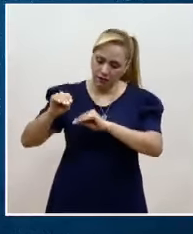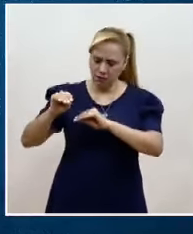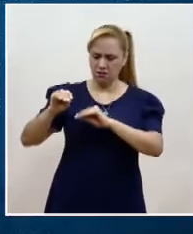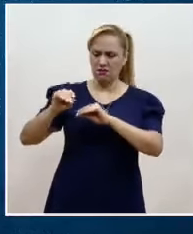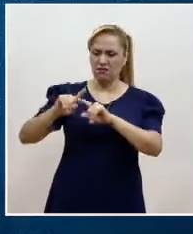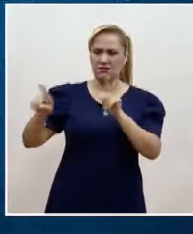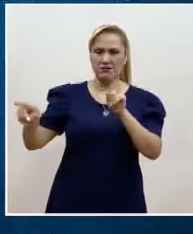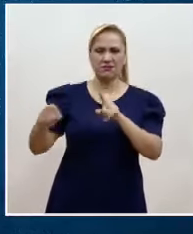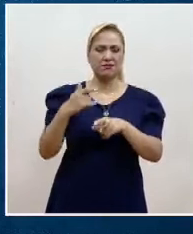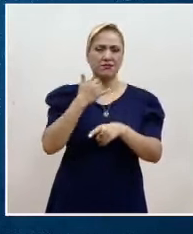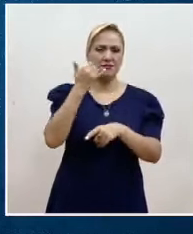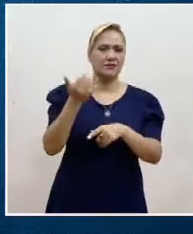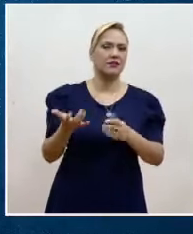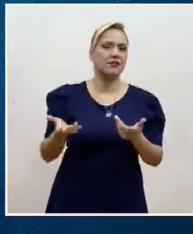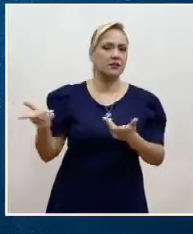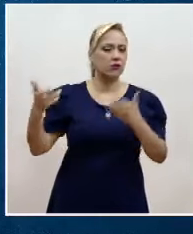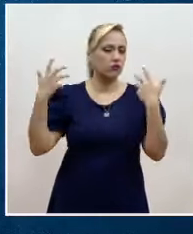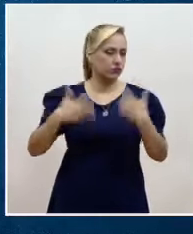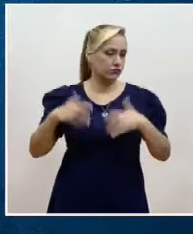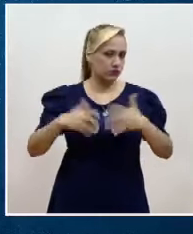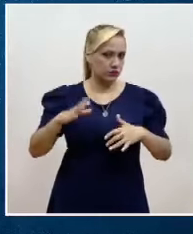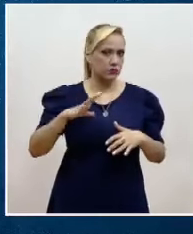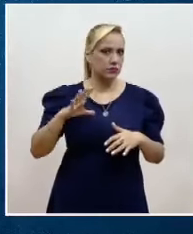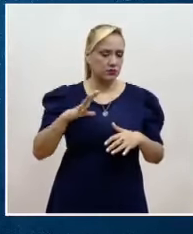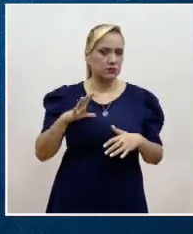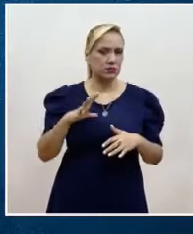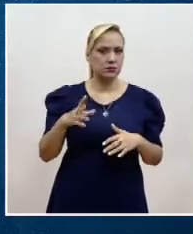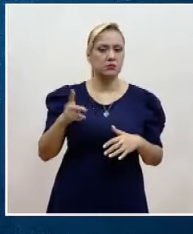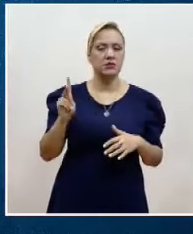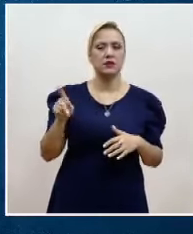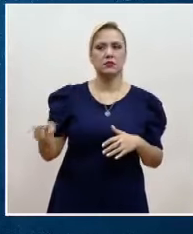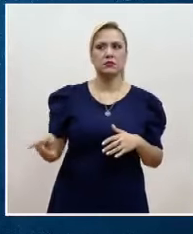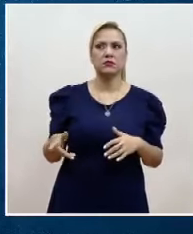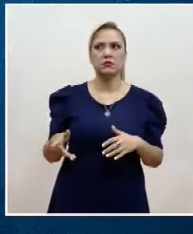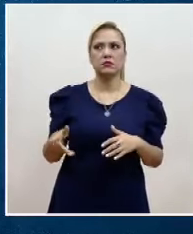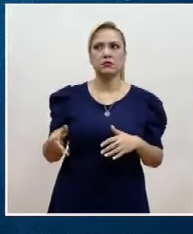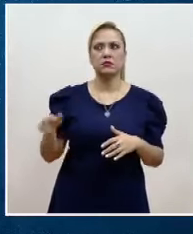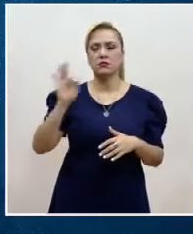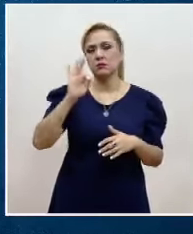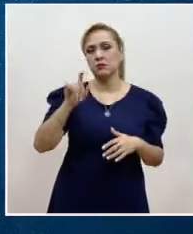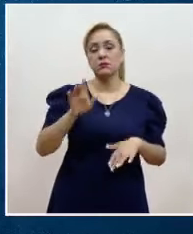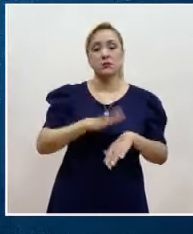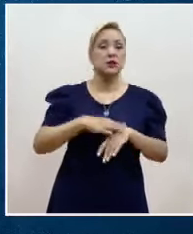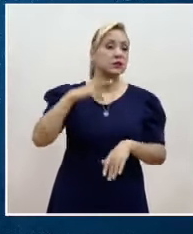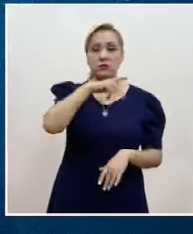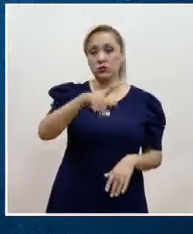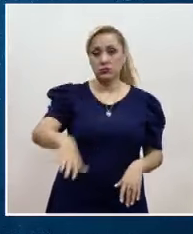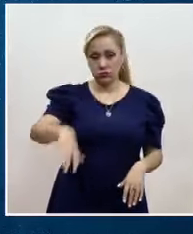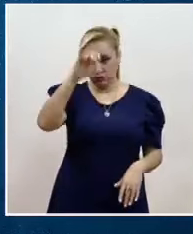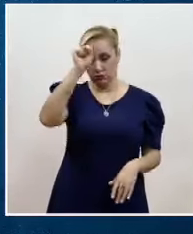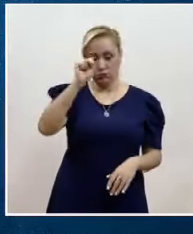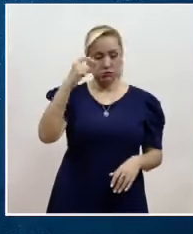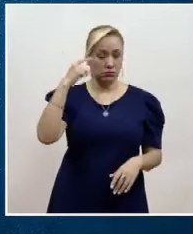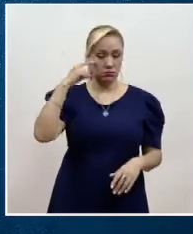que por mucho exceden nuestra capacidad cognitiva, pero por